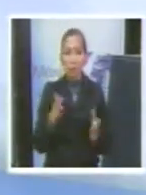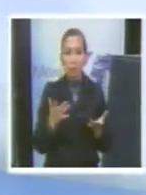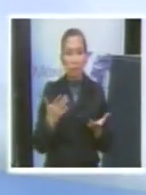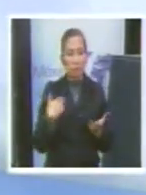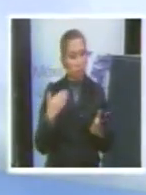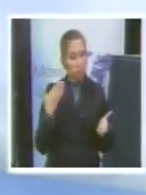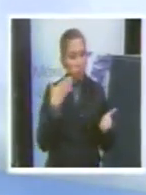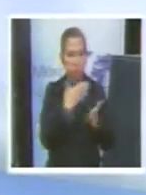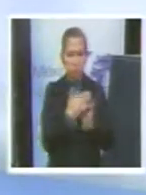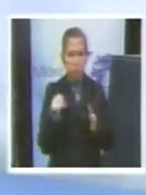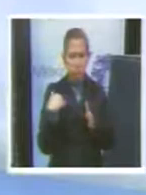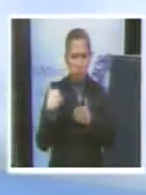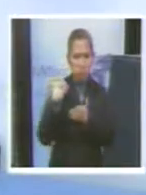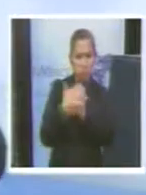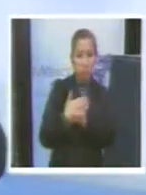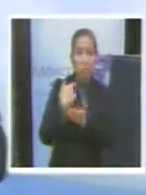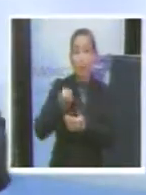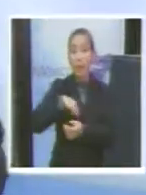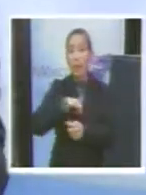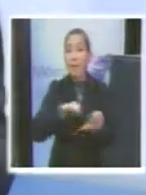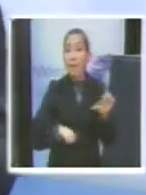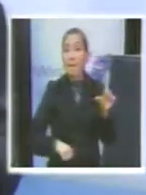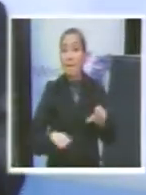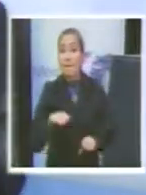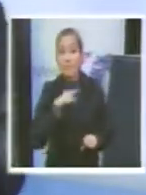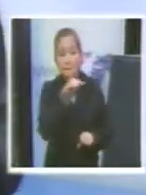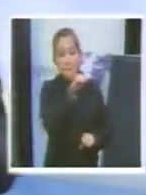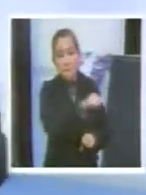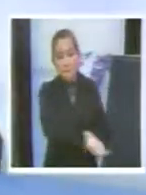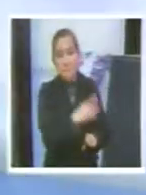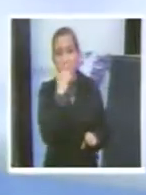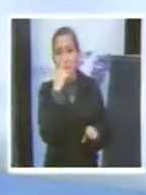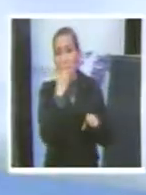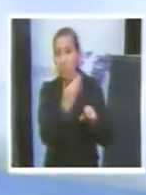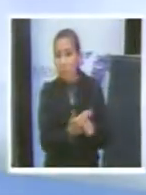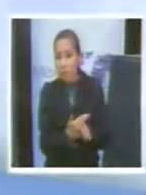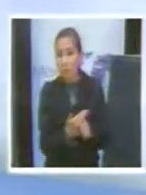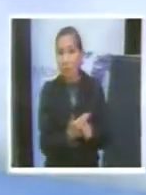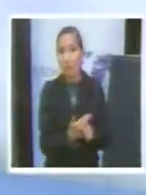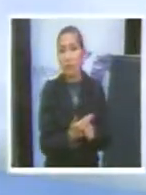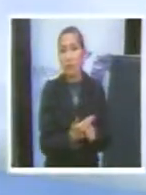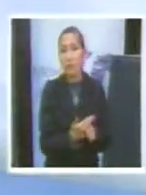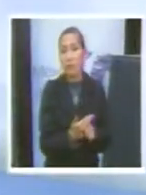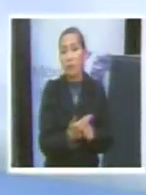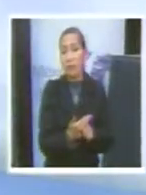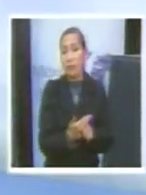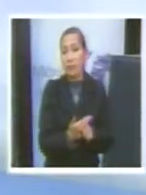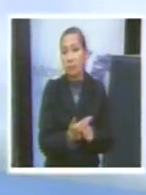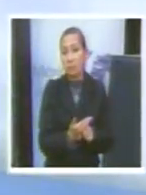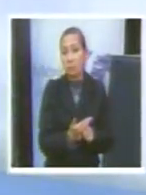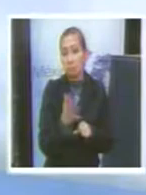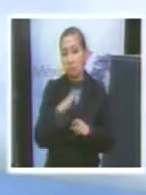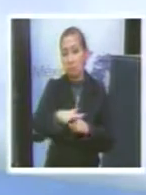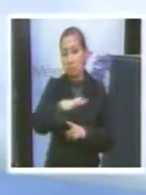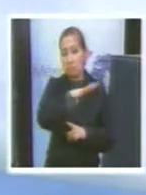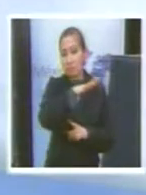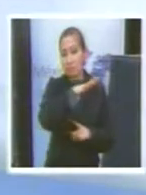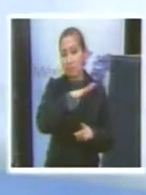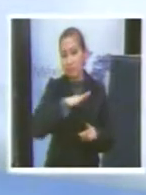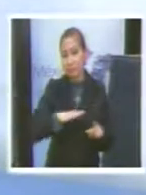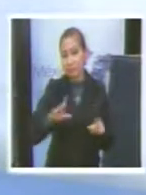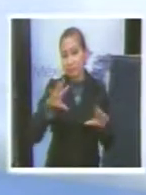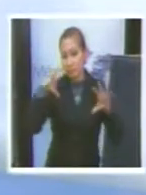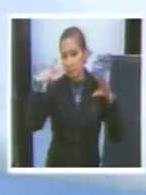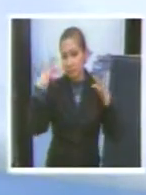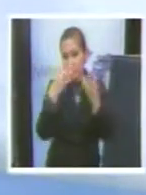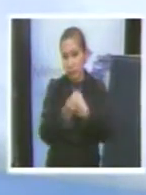soberanía y nuestra actividad como un actor responsable de la sociedad